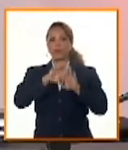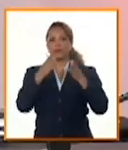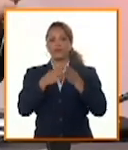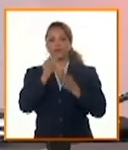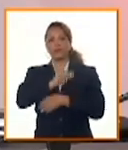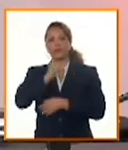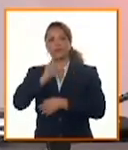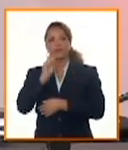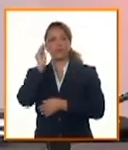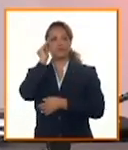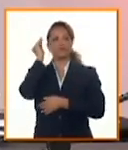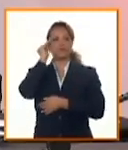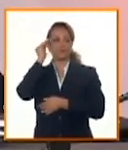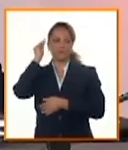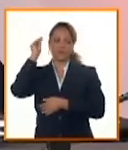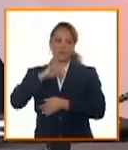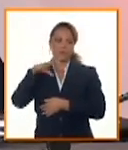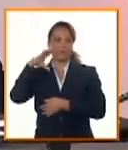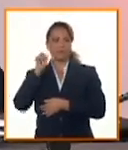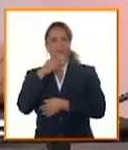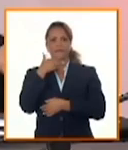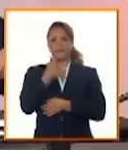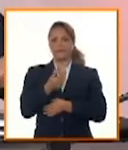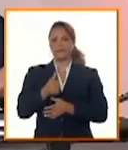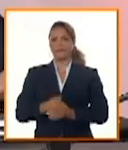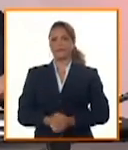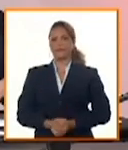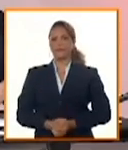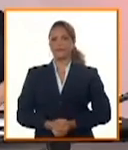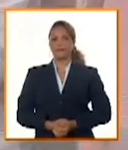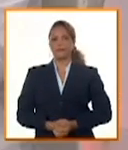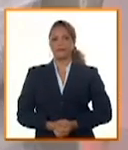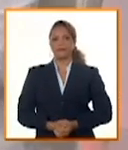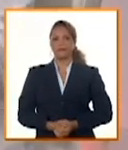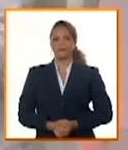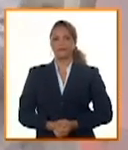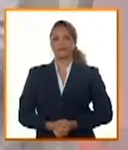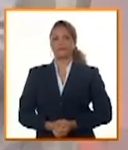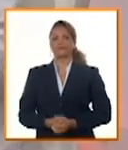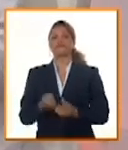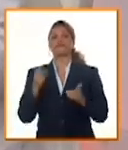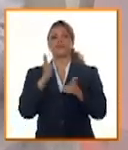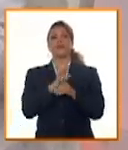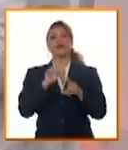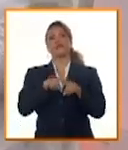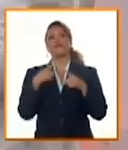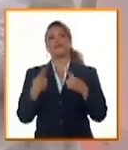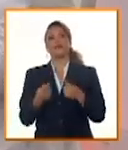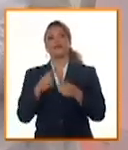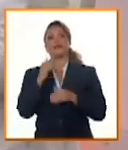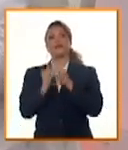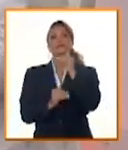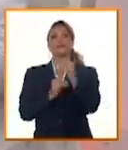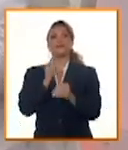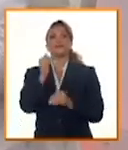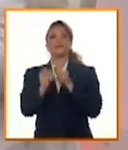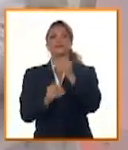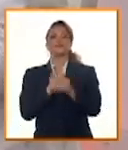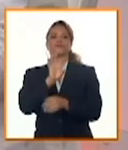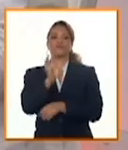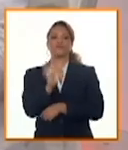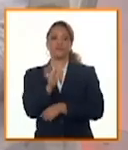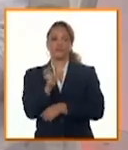radio oyentes internautas puedan entender mejor de qué se está hablando Bueno vamos a empezar precisamente por qué cosa es el proceso de